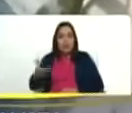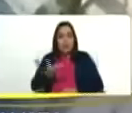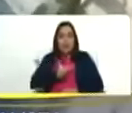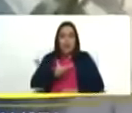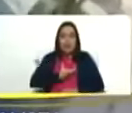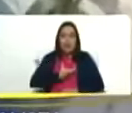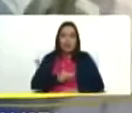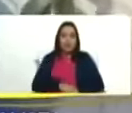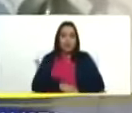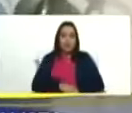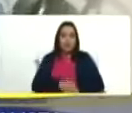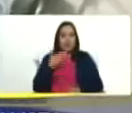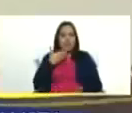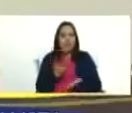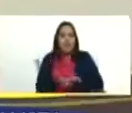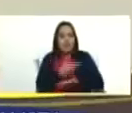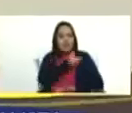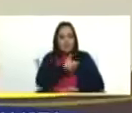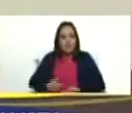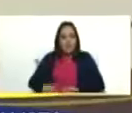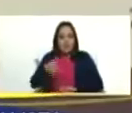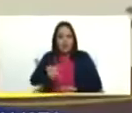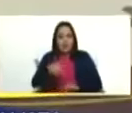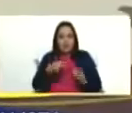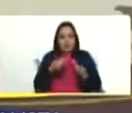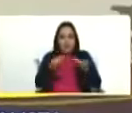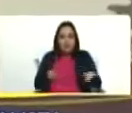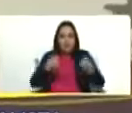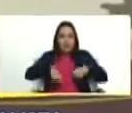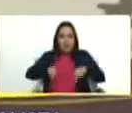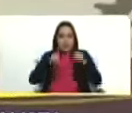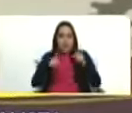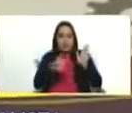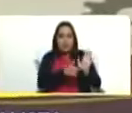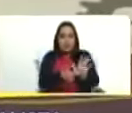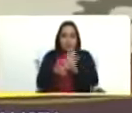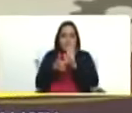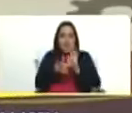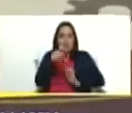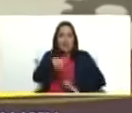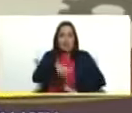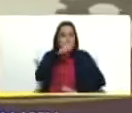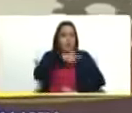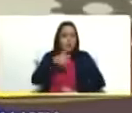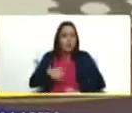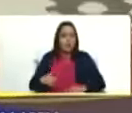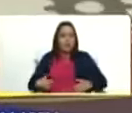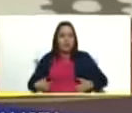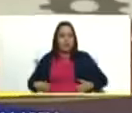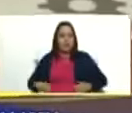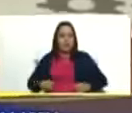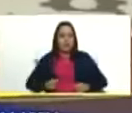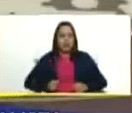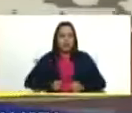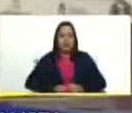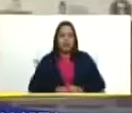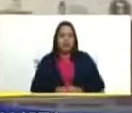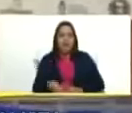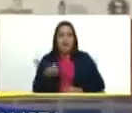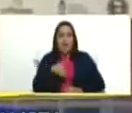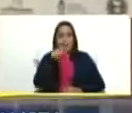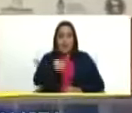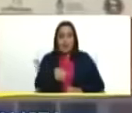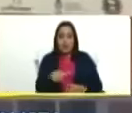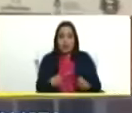señor presidente, por darnos esta oportunidad, por visibilizar a este pueblo que está aquí rodilla en tierra con